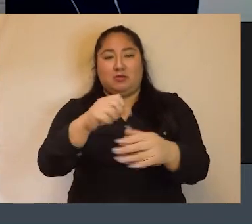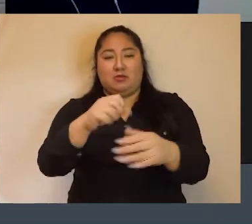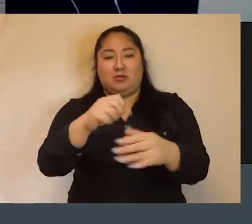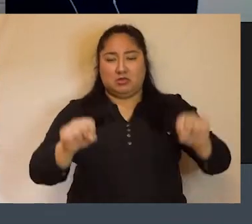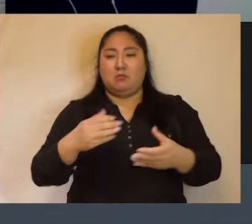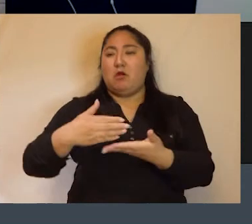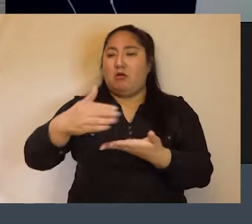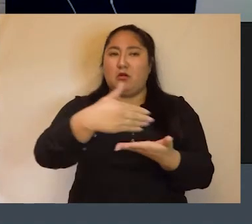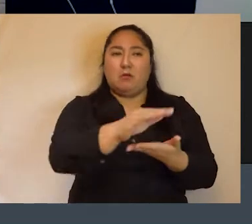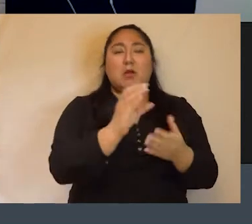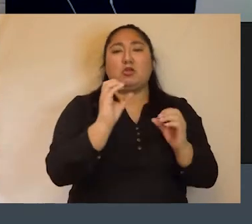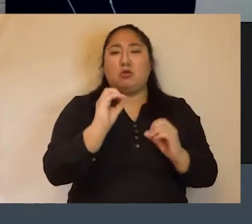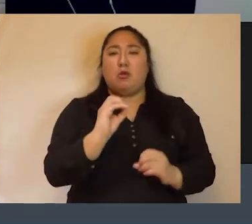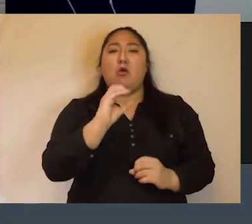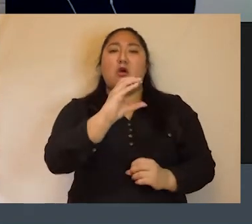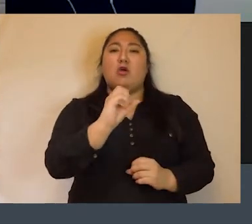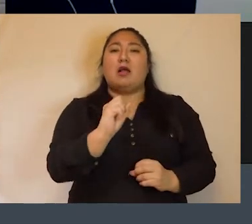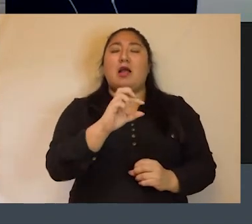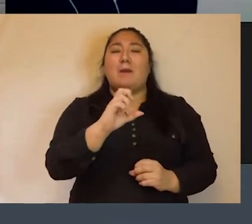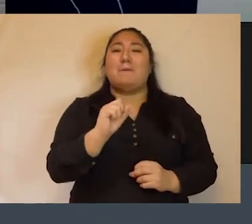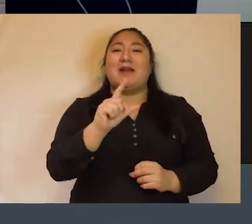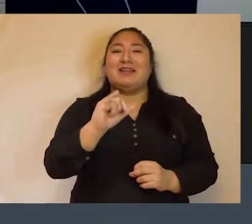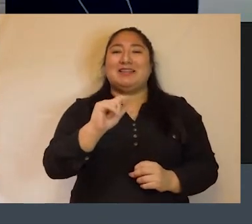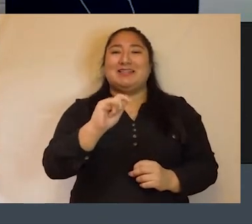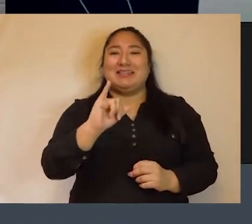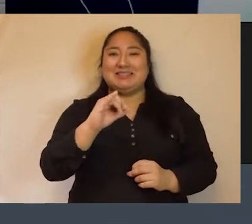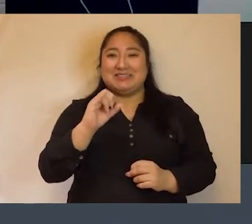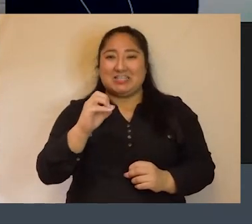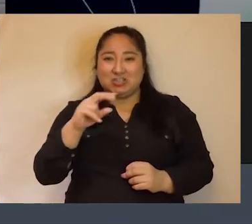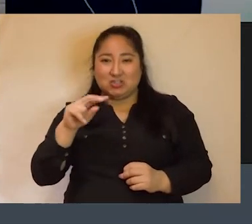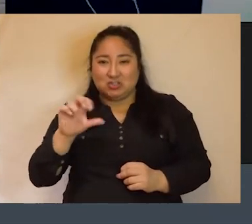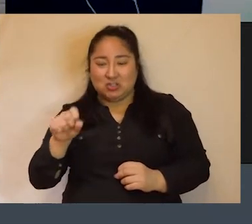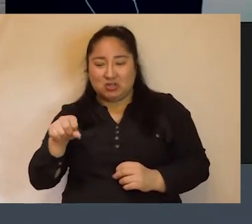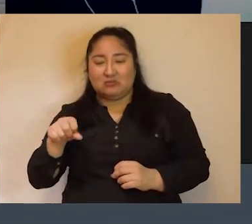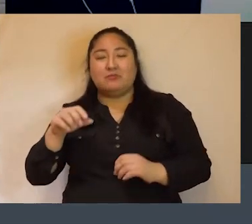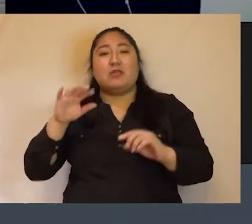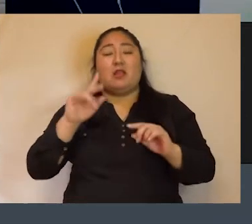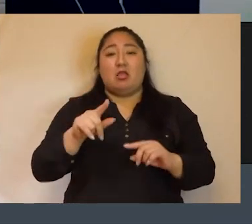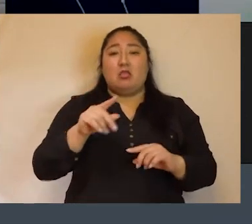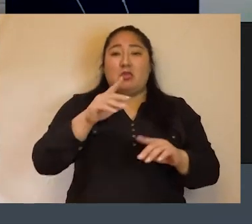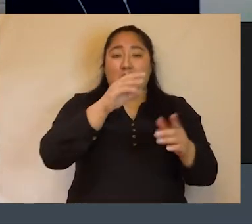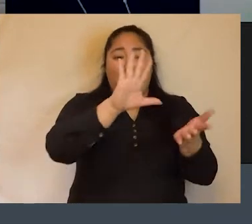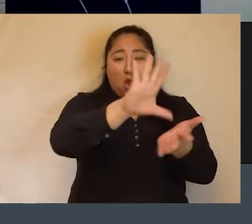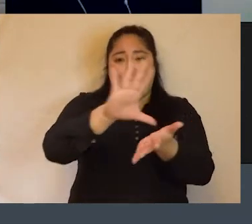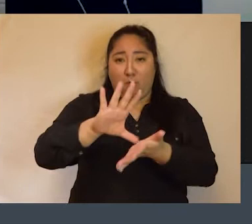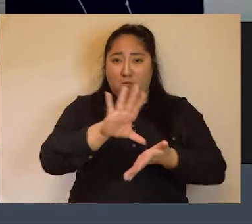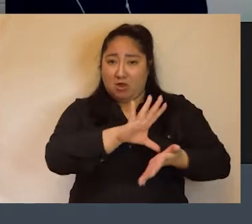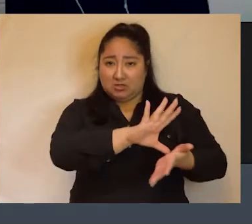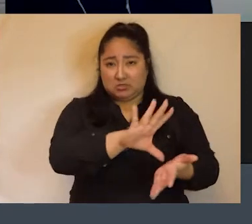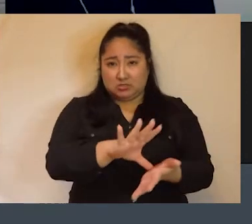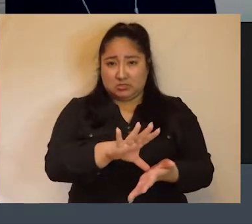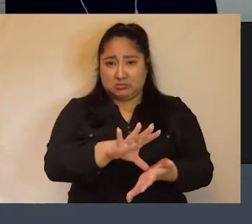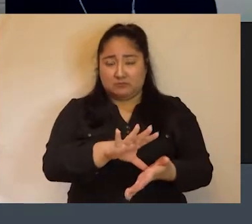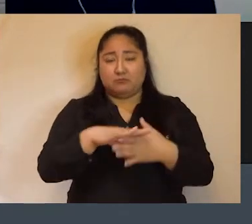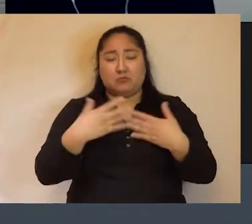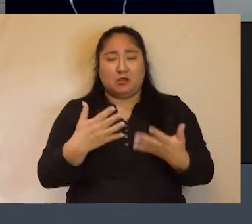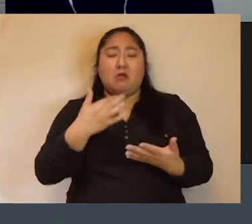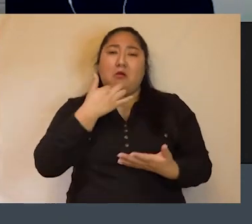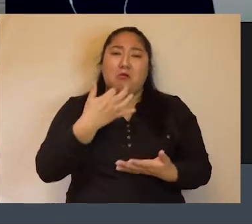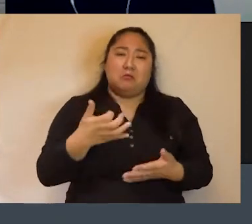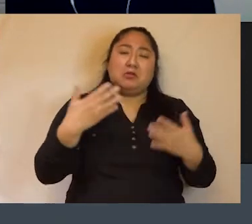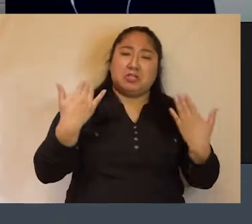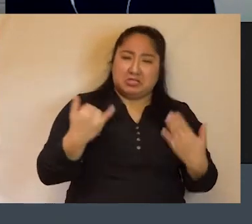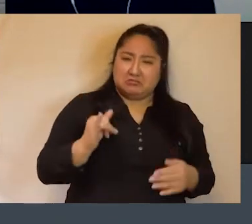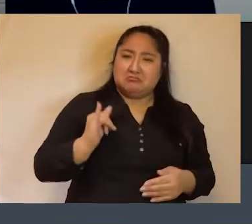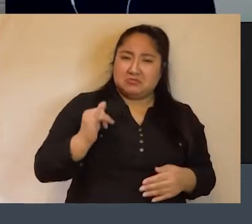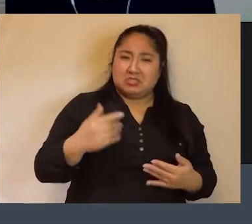un sistema ya sea de reparto o de capitalización colectiva como el que opera en los sistemas de los países escandinavos, donde